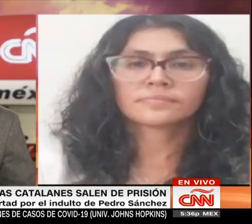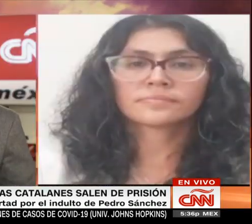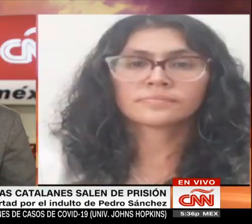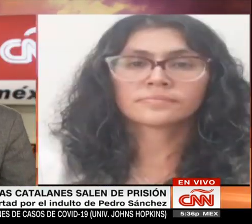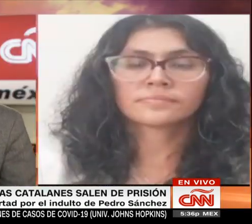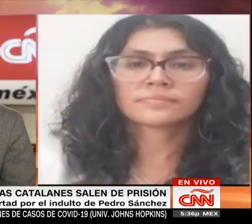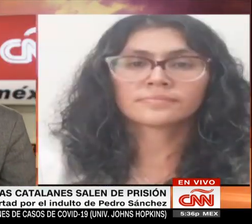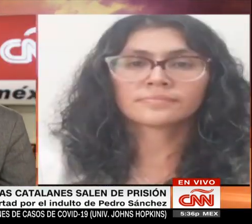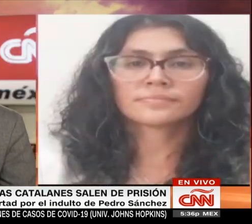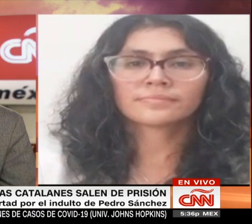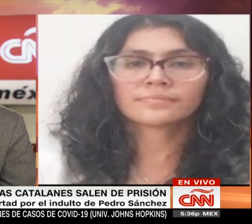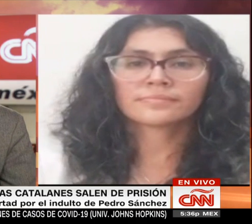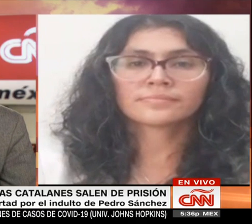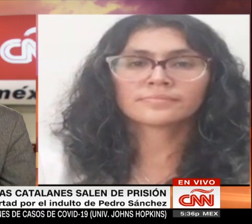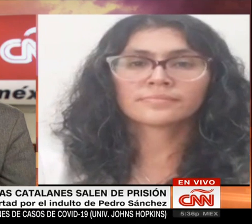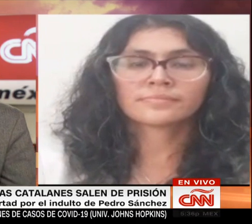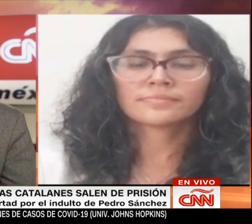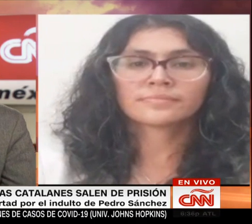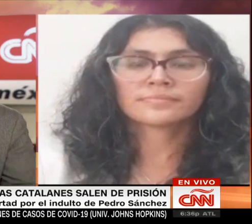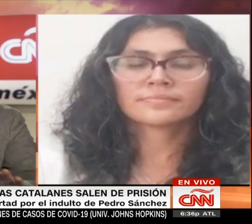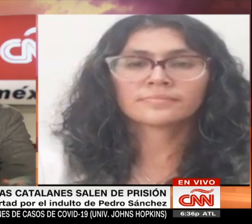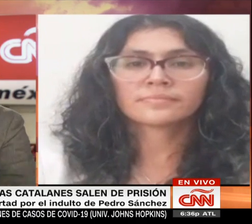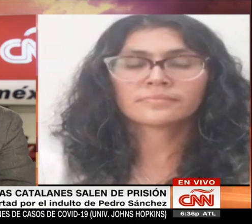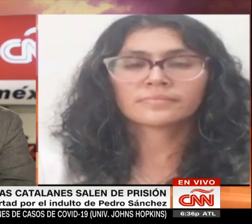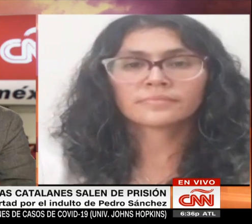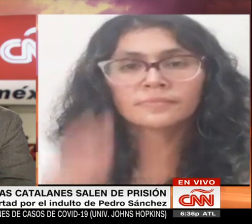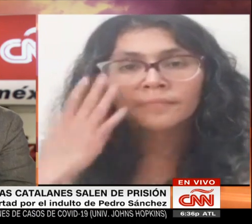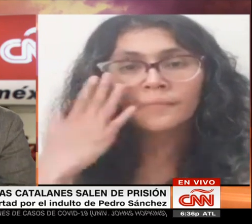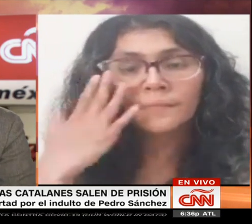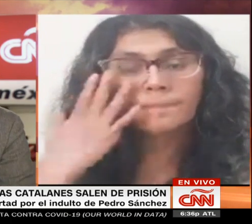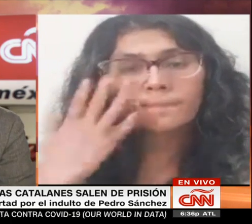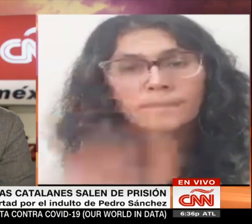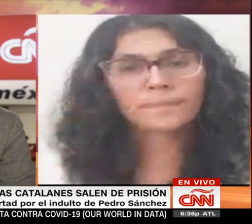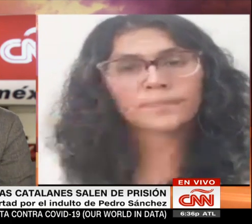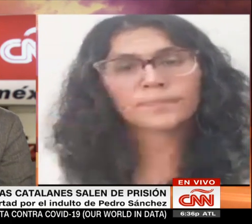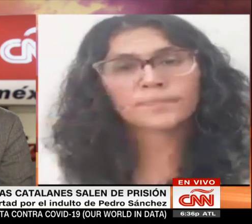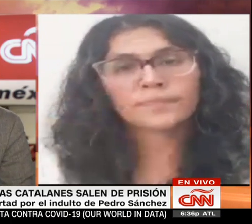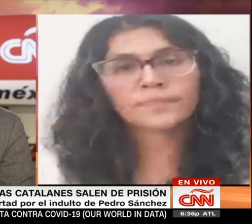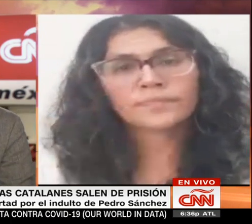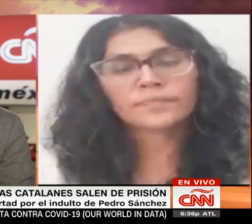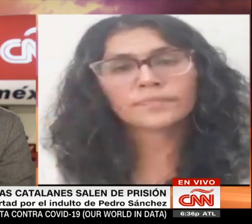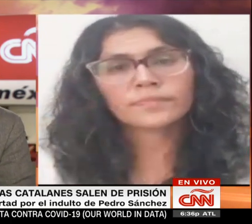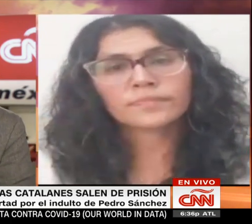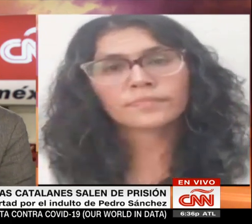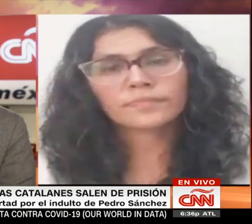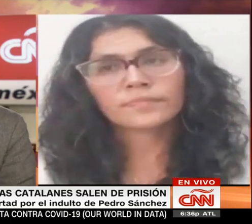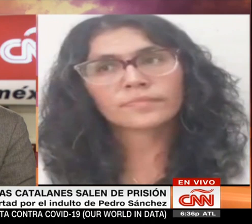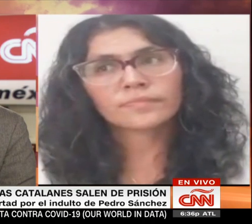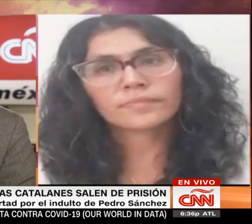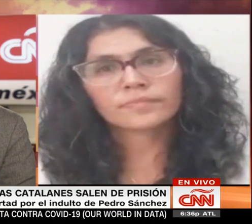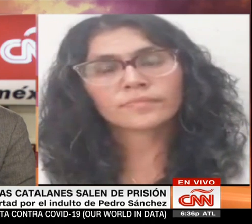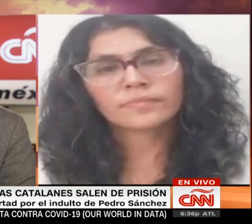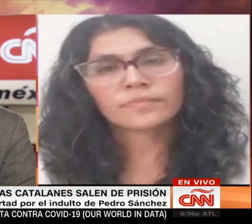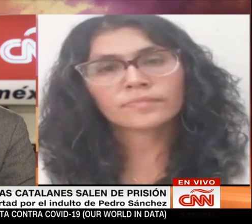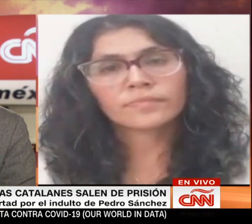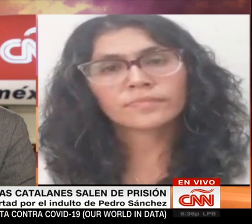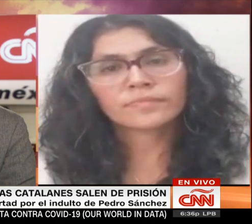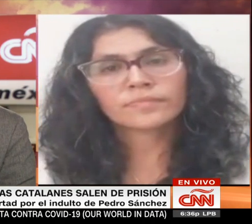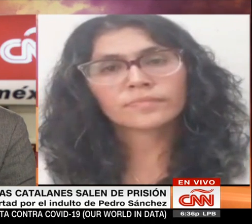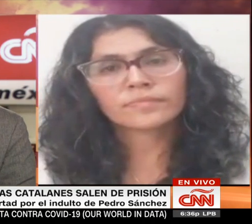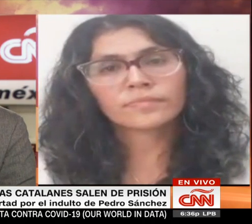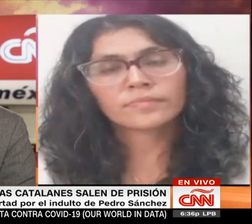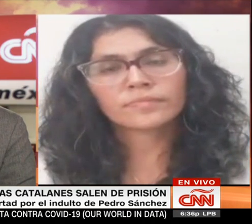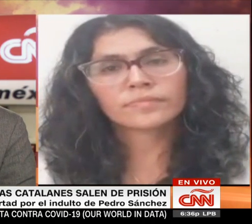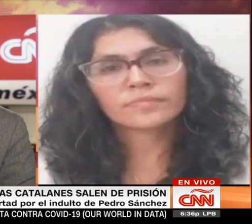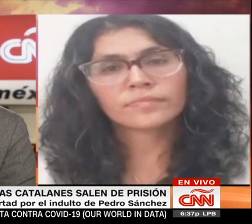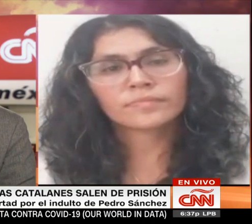nosotros. Bienvenida. El problema sigue ahí. Ahí está, y así hayan metido a prisión, sigue habiendo un fuerte